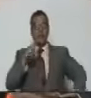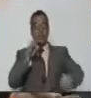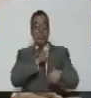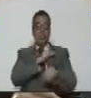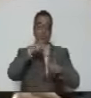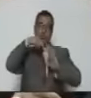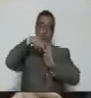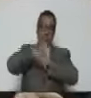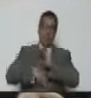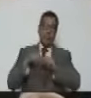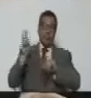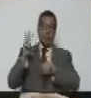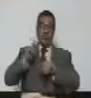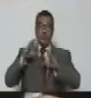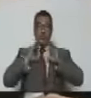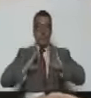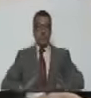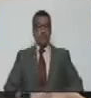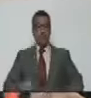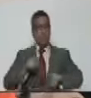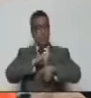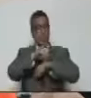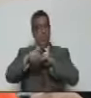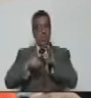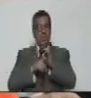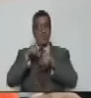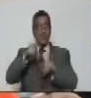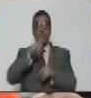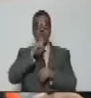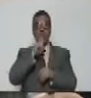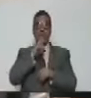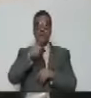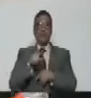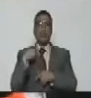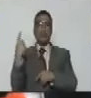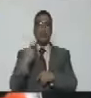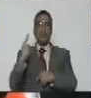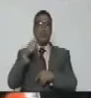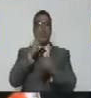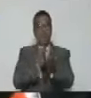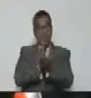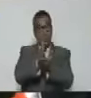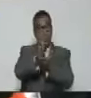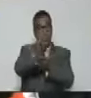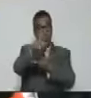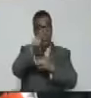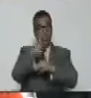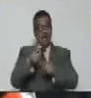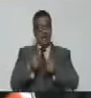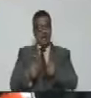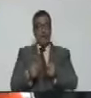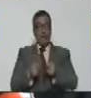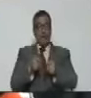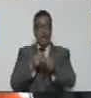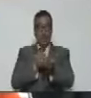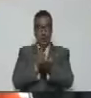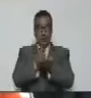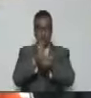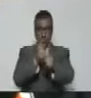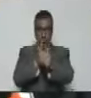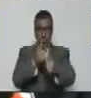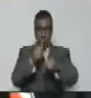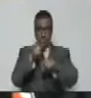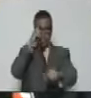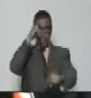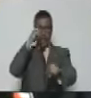en sus entrañas, en su alma y en su espíritu, era difícil solamente seguir su camino, tratar de seguir su camino, su